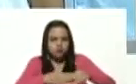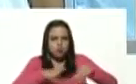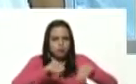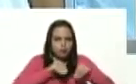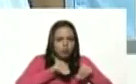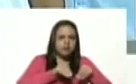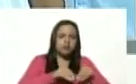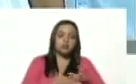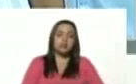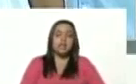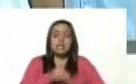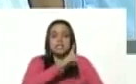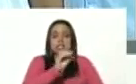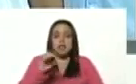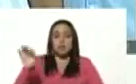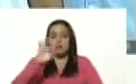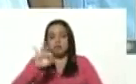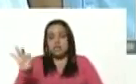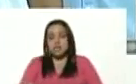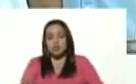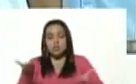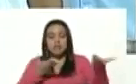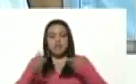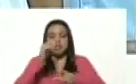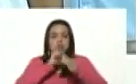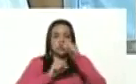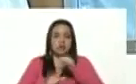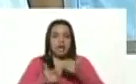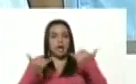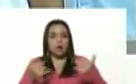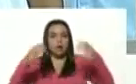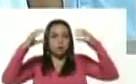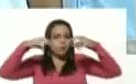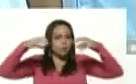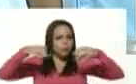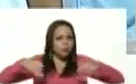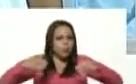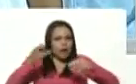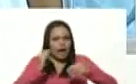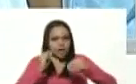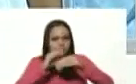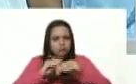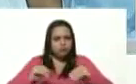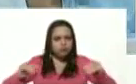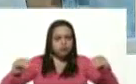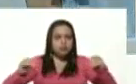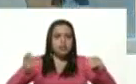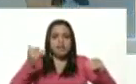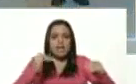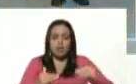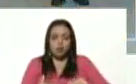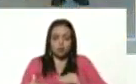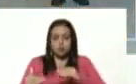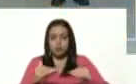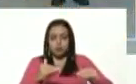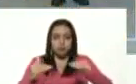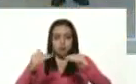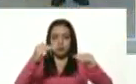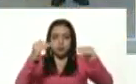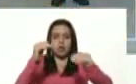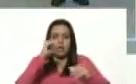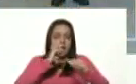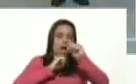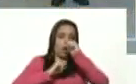100% el servicio hay que garantizarlo. Y ahora que está cayendo una lluviecita y se están llenando, ¿verdad?